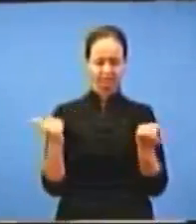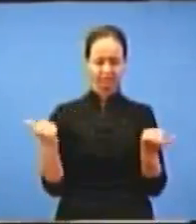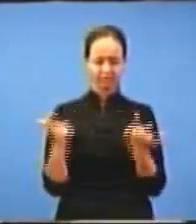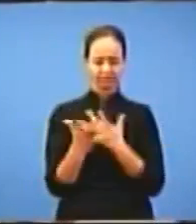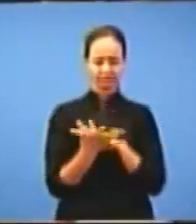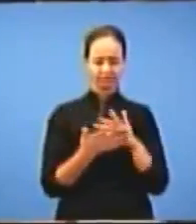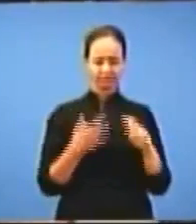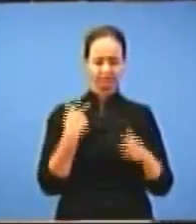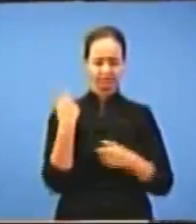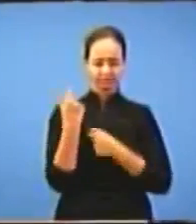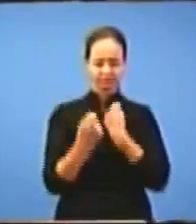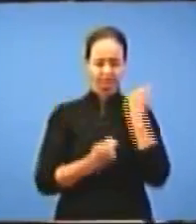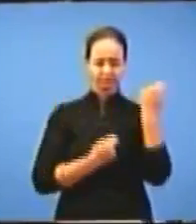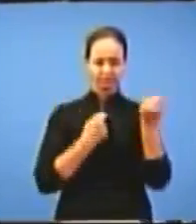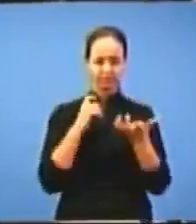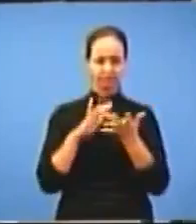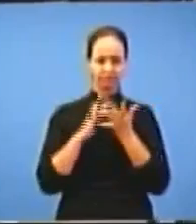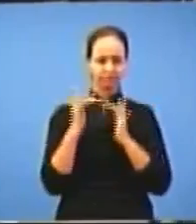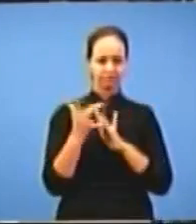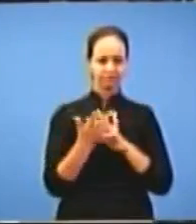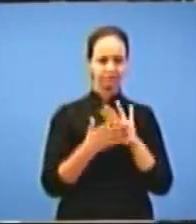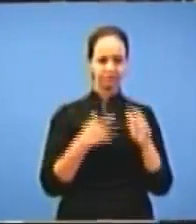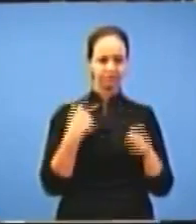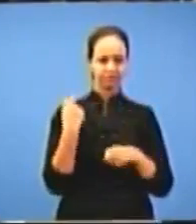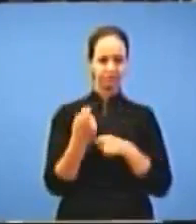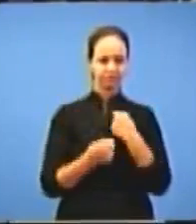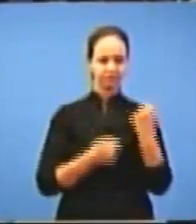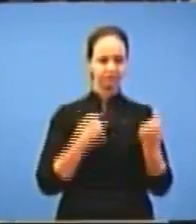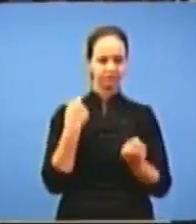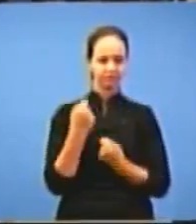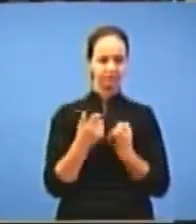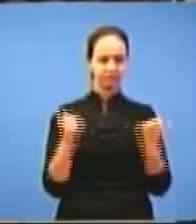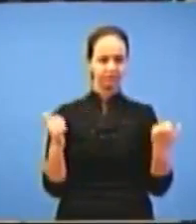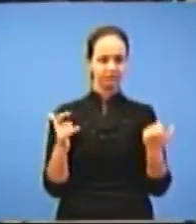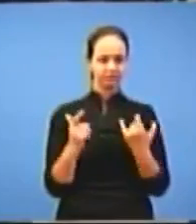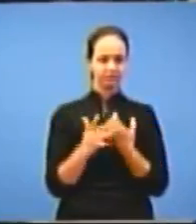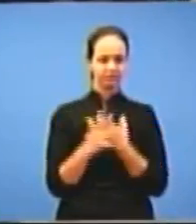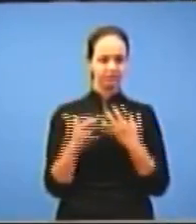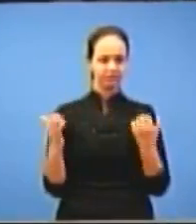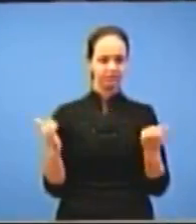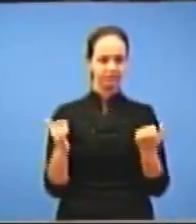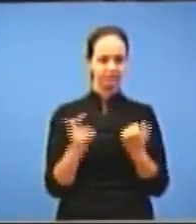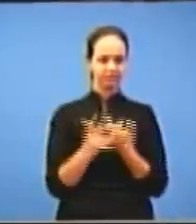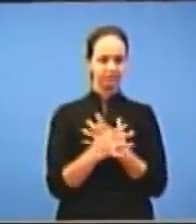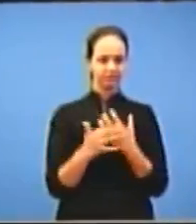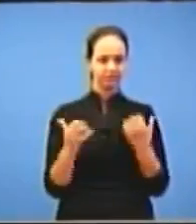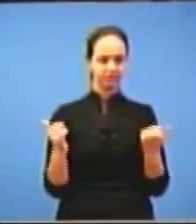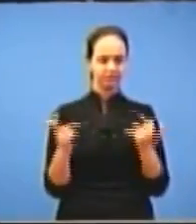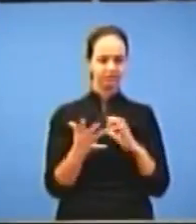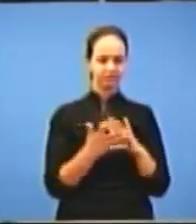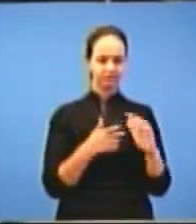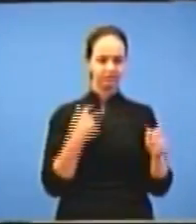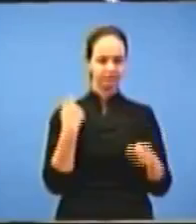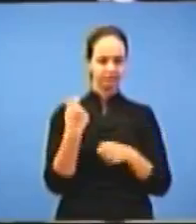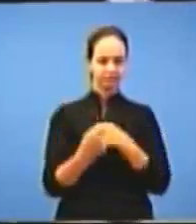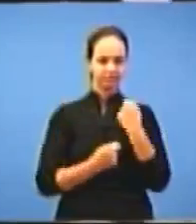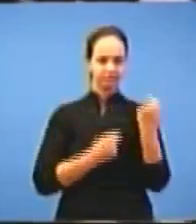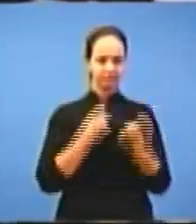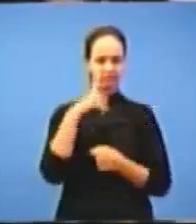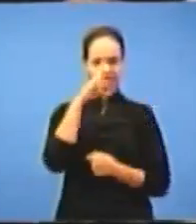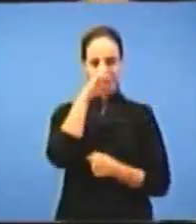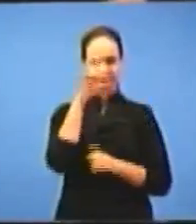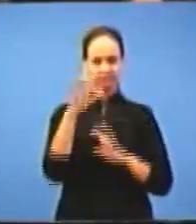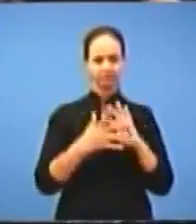para Jesus. Ela ajuda a massura raia. E canta a massura.